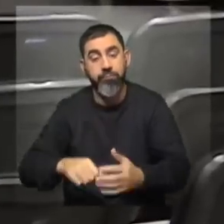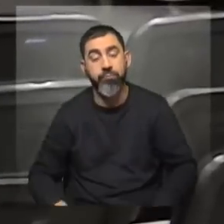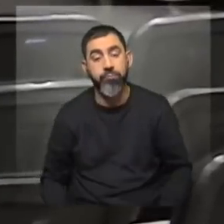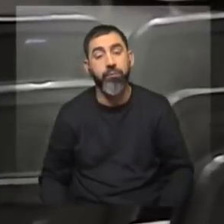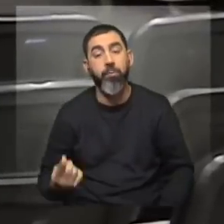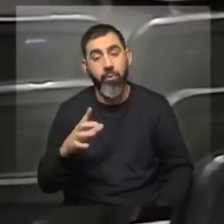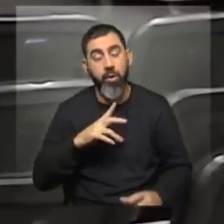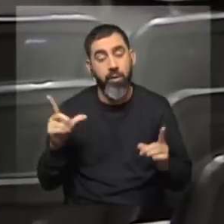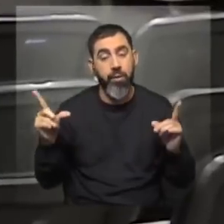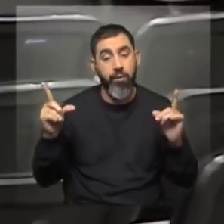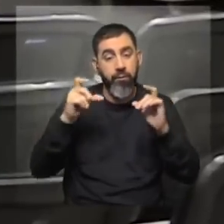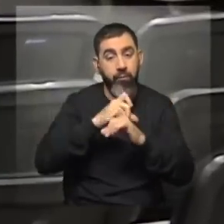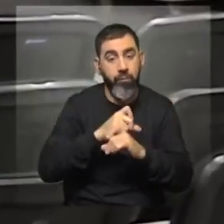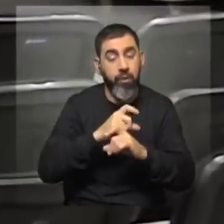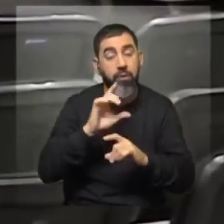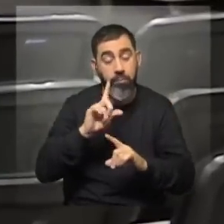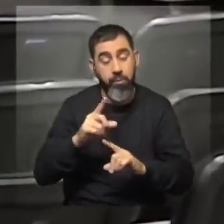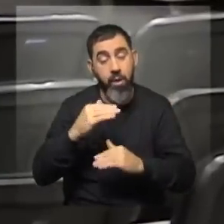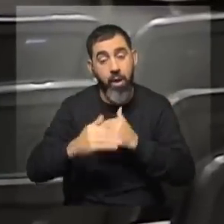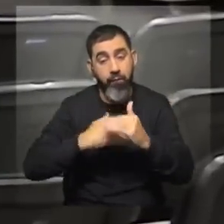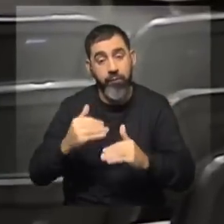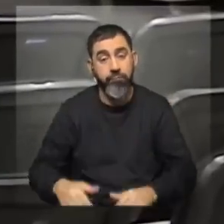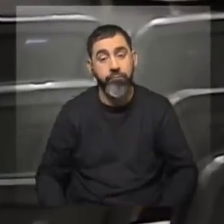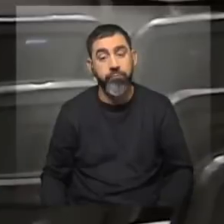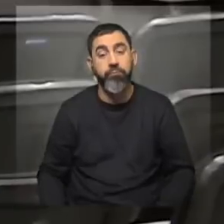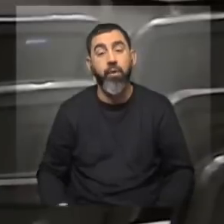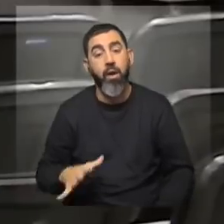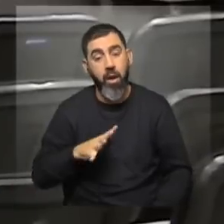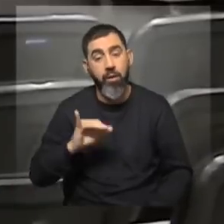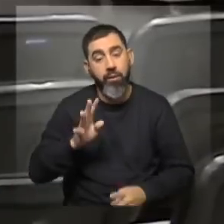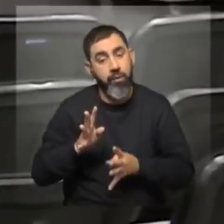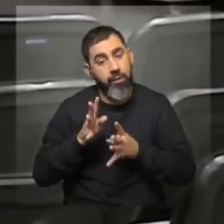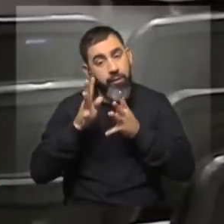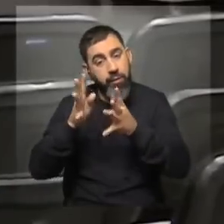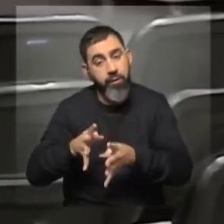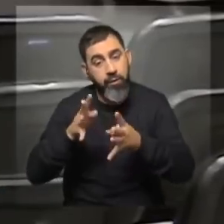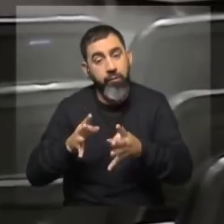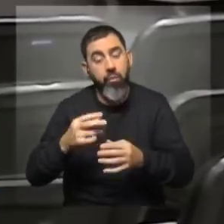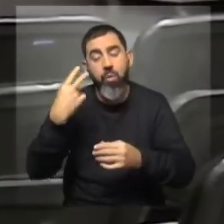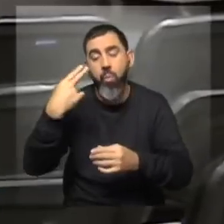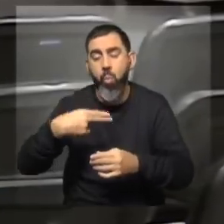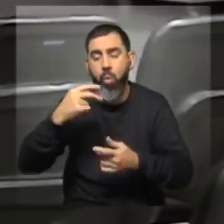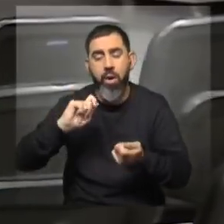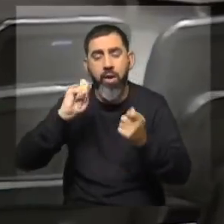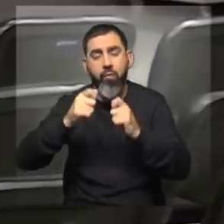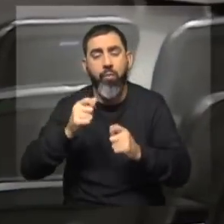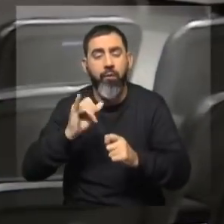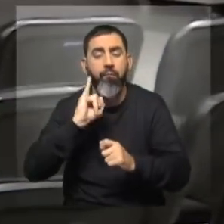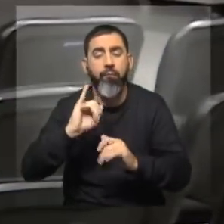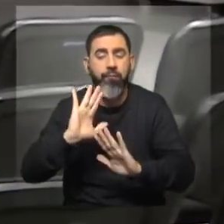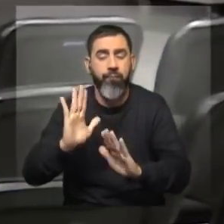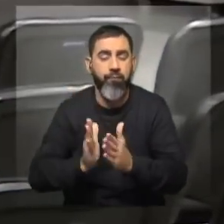dificultades y avances sin duda tiene muchos desafíos ninguna reforma sanitaria para siempre